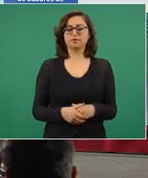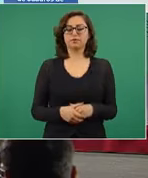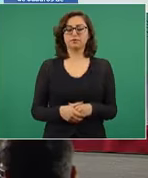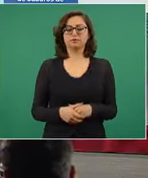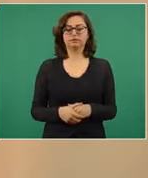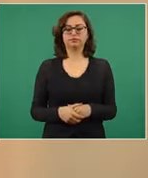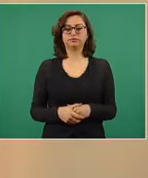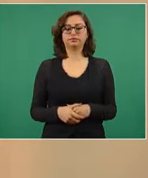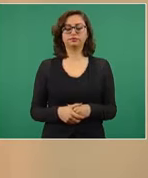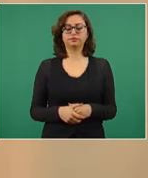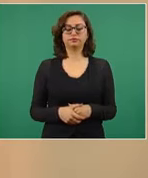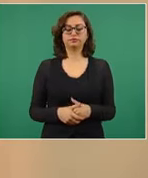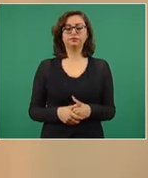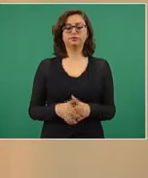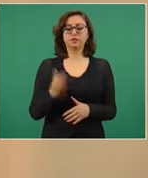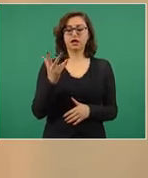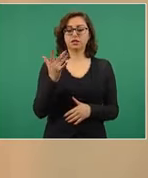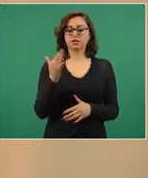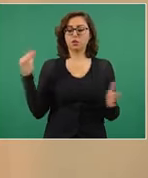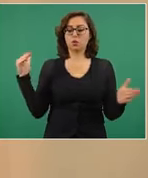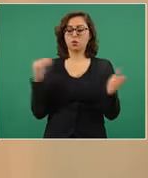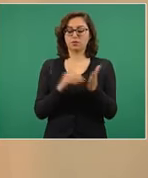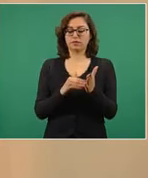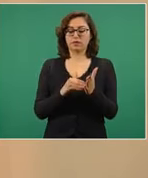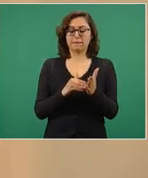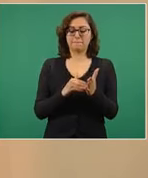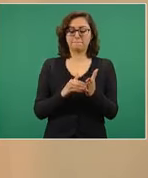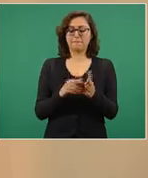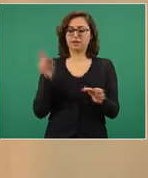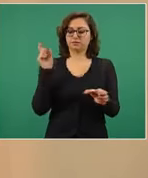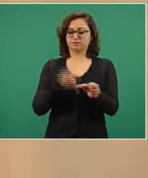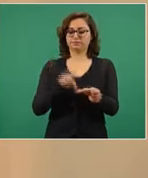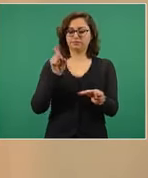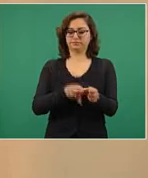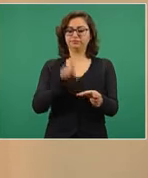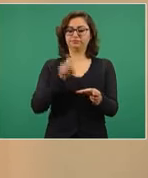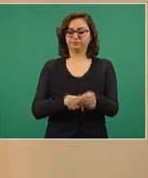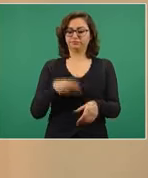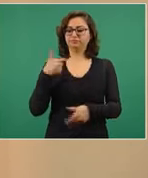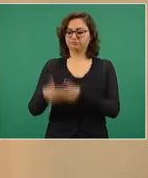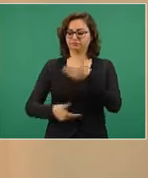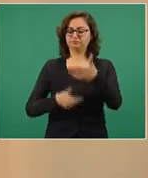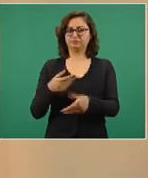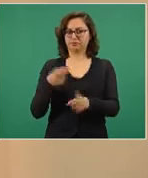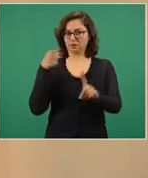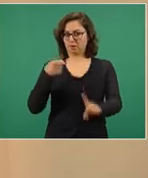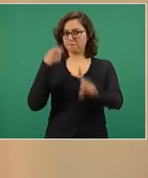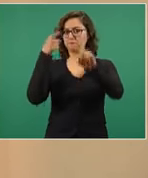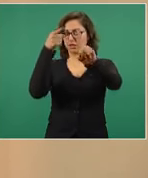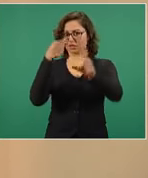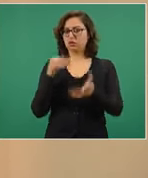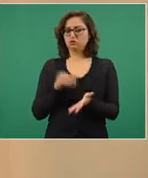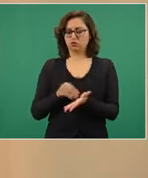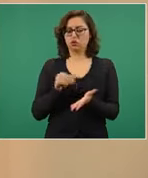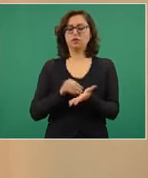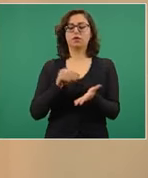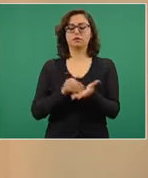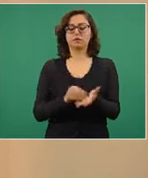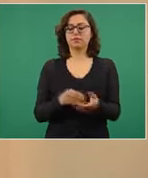la meta de 50.000 elementos sigue vigente, de ellos, de los considerados para